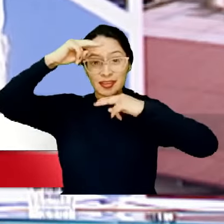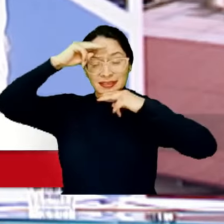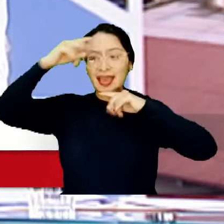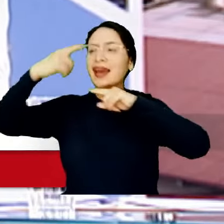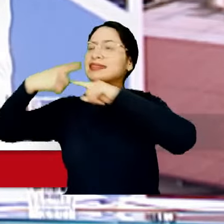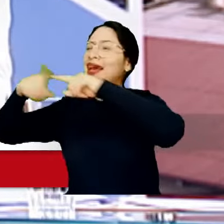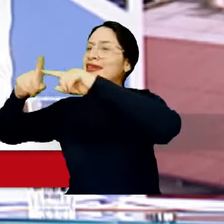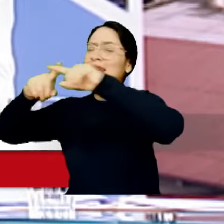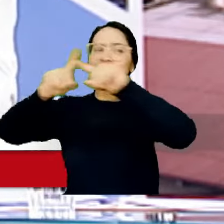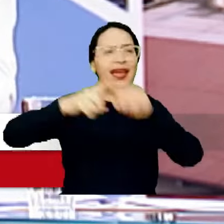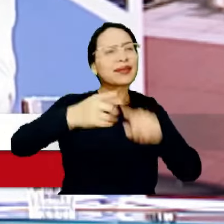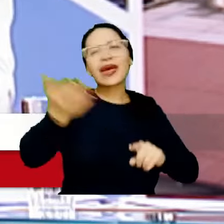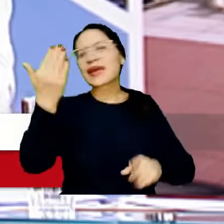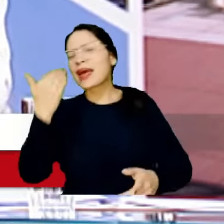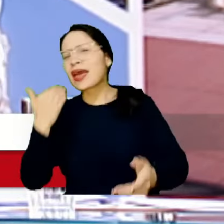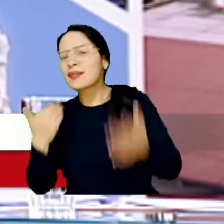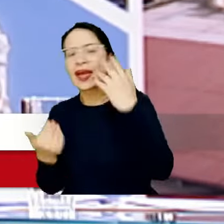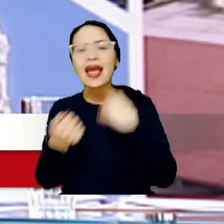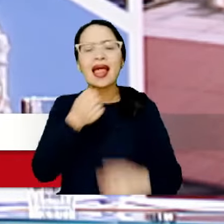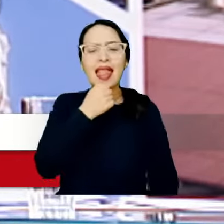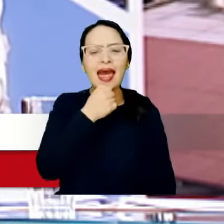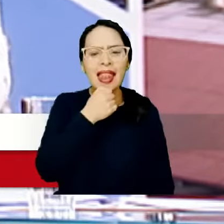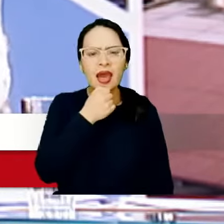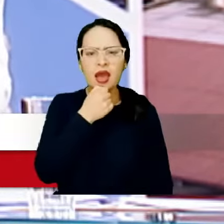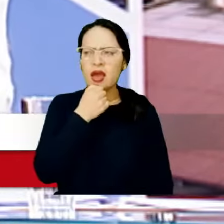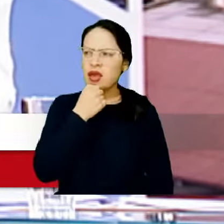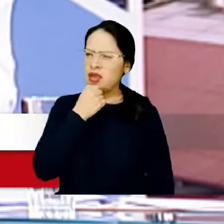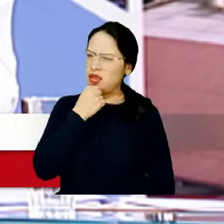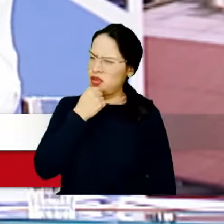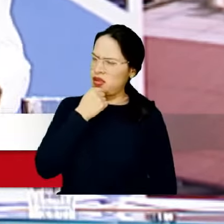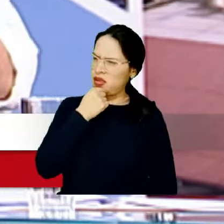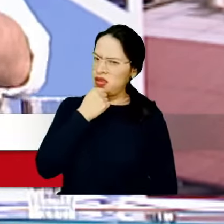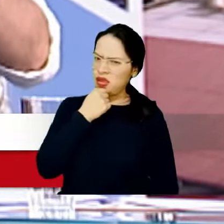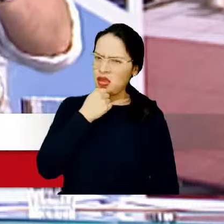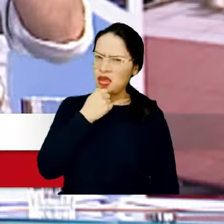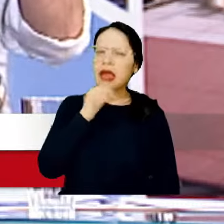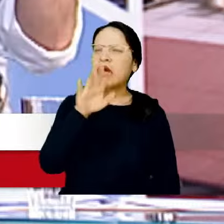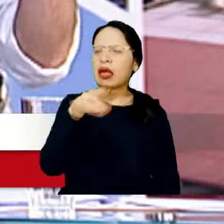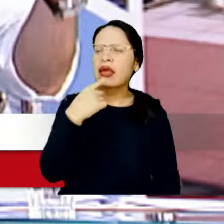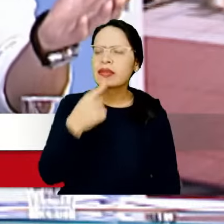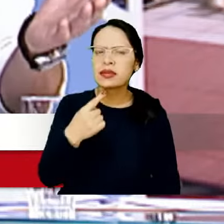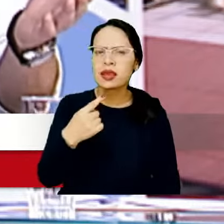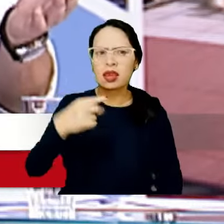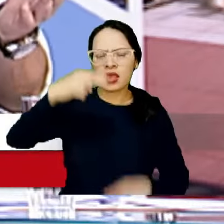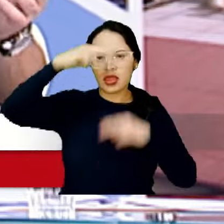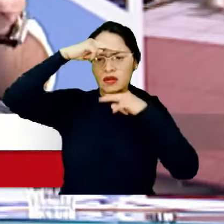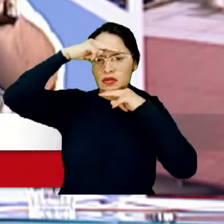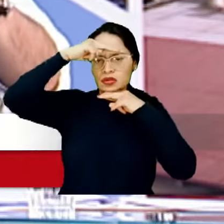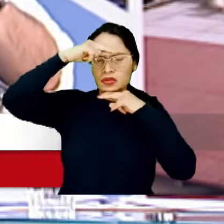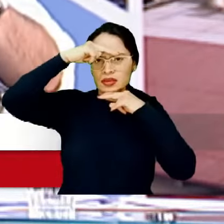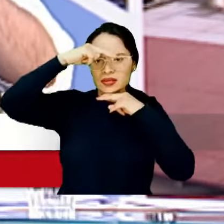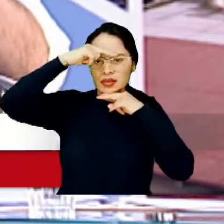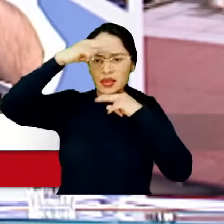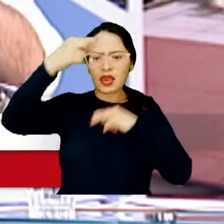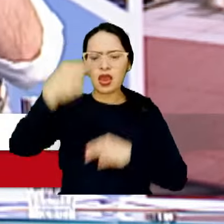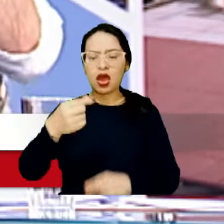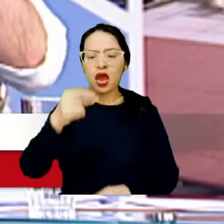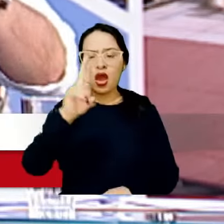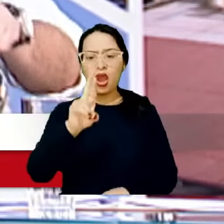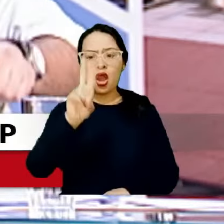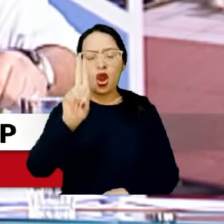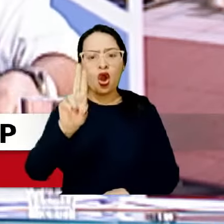y me decían: oiga, doctor Castro, no entendemos, riéndose. Nos llaman a hablar del contrato de las grúas, que es un acto de